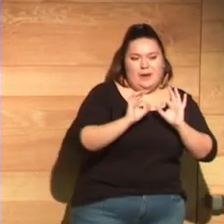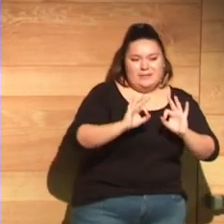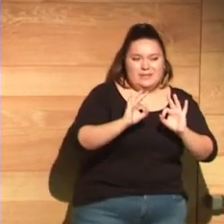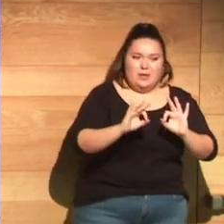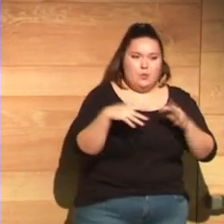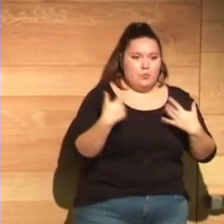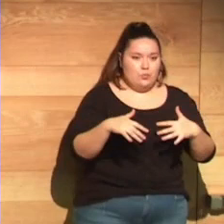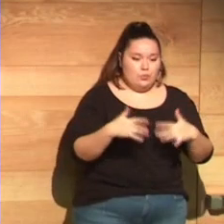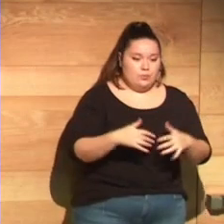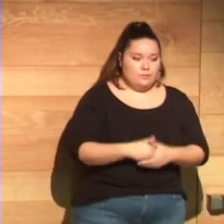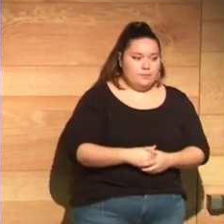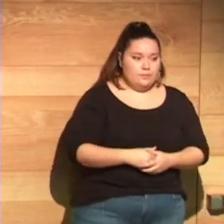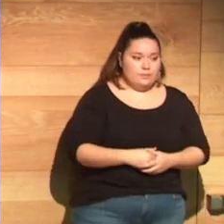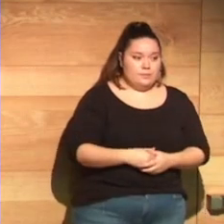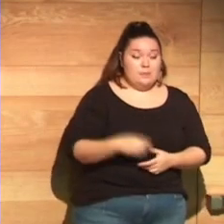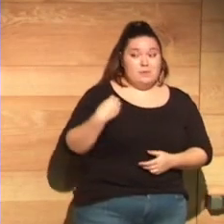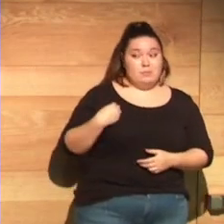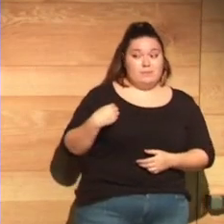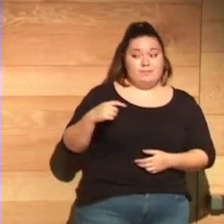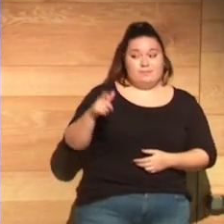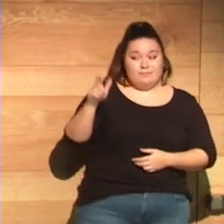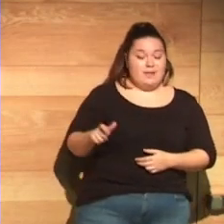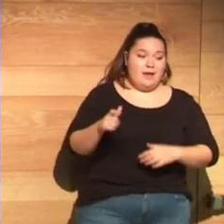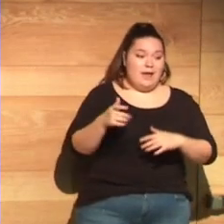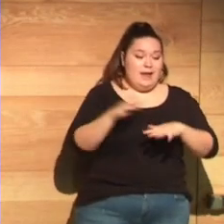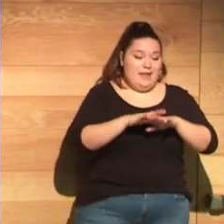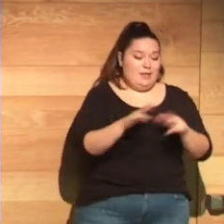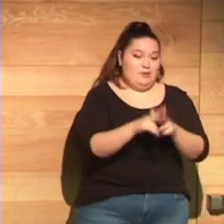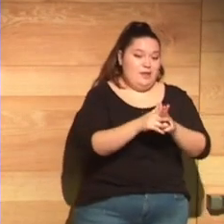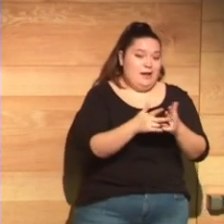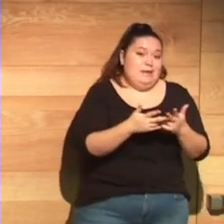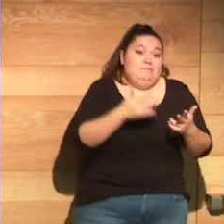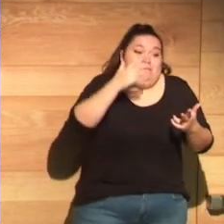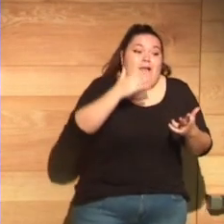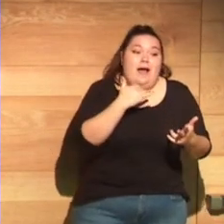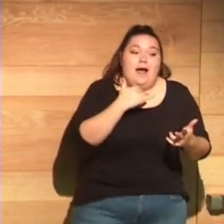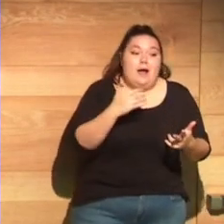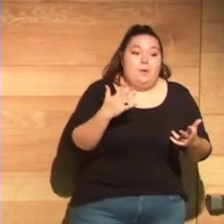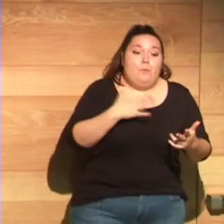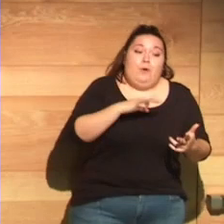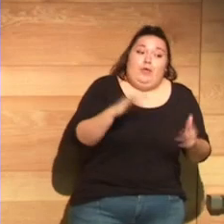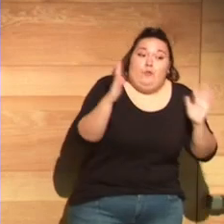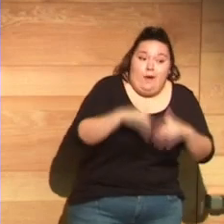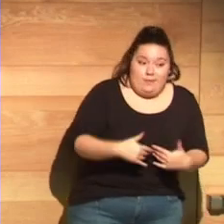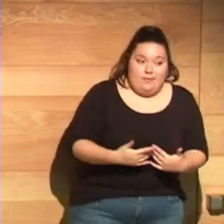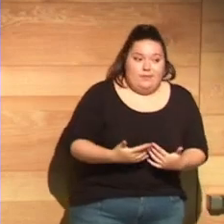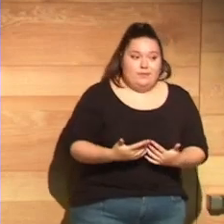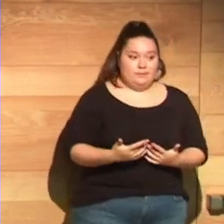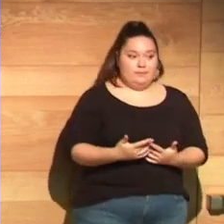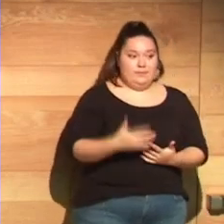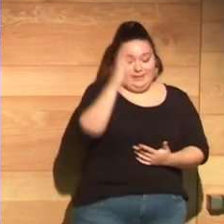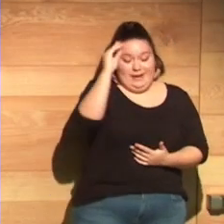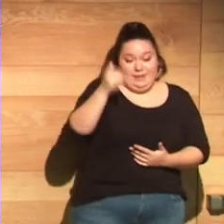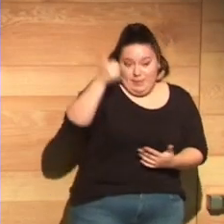sea, lo complicado que sería una figura así, que las hay, pero... Igual ella no tendría redes sociales, sería más inteligente